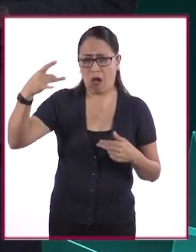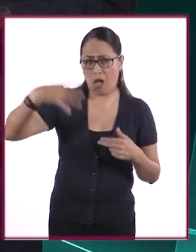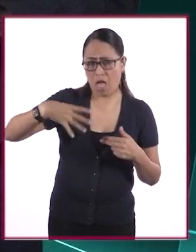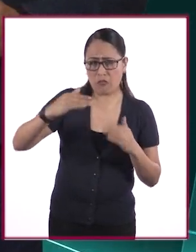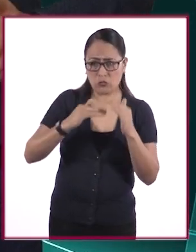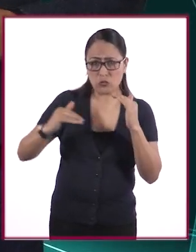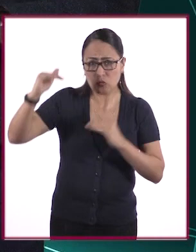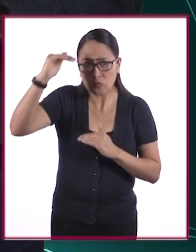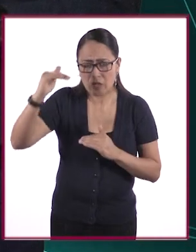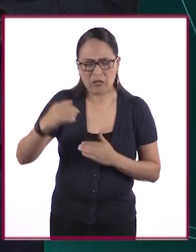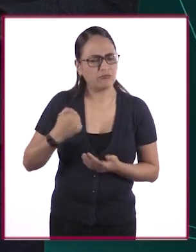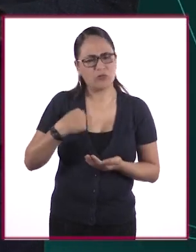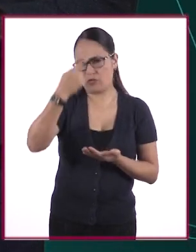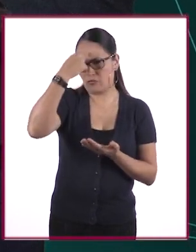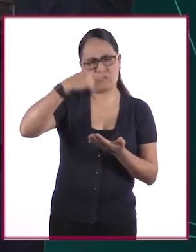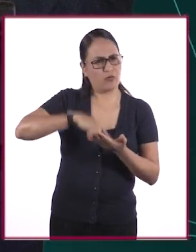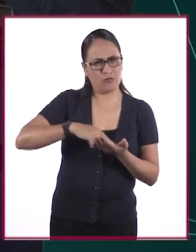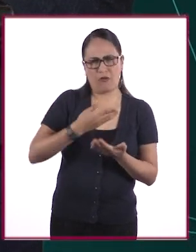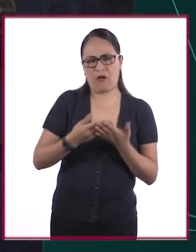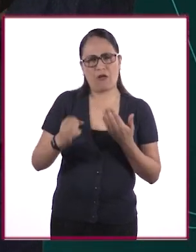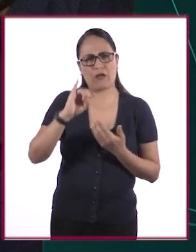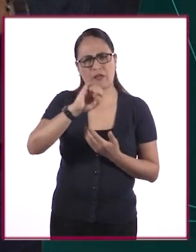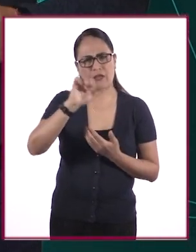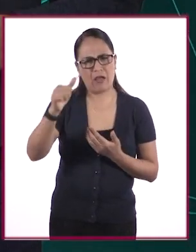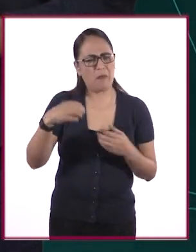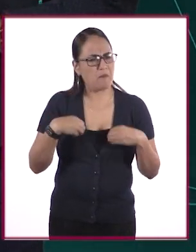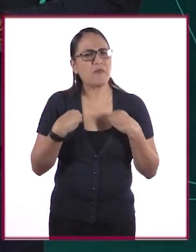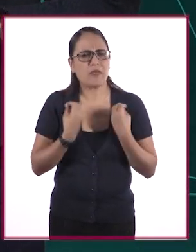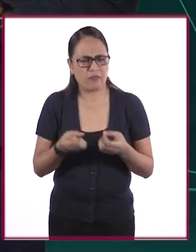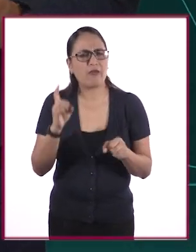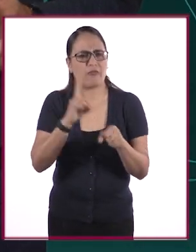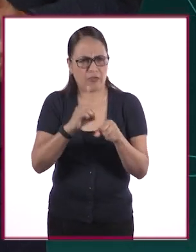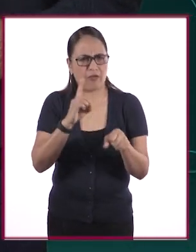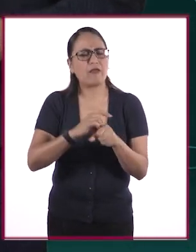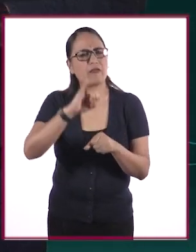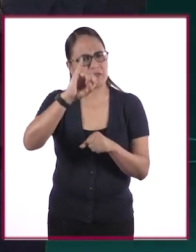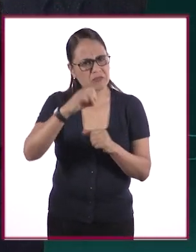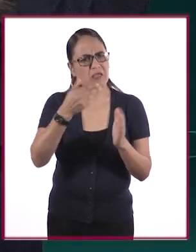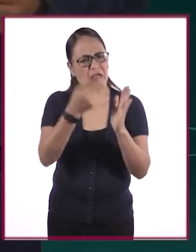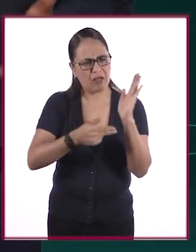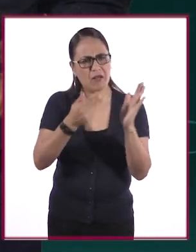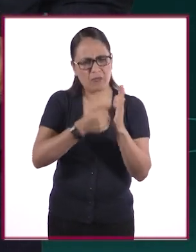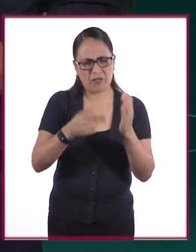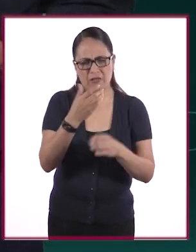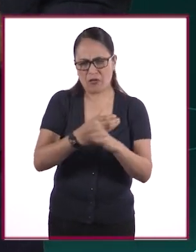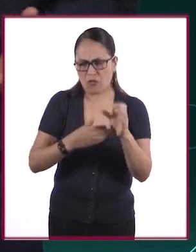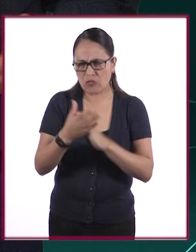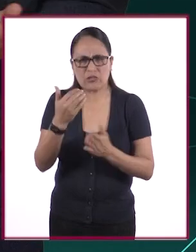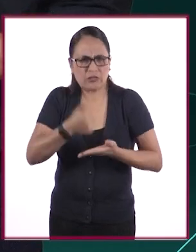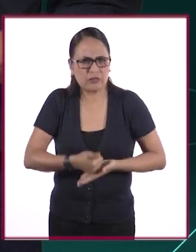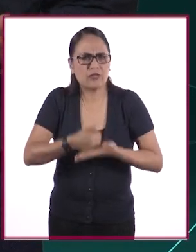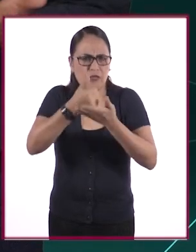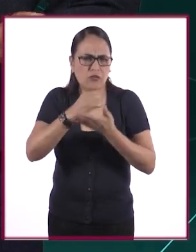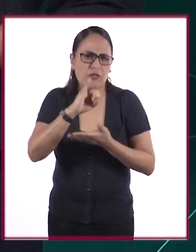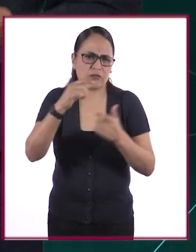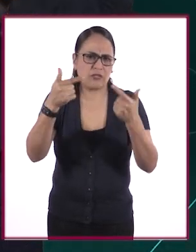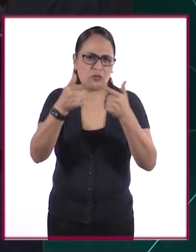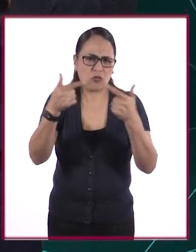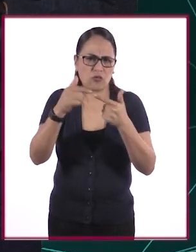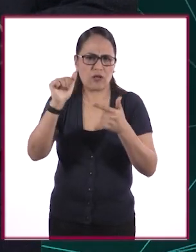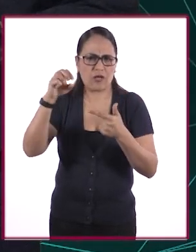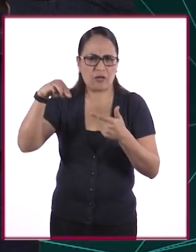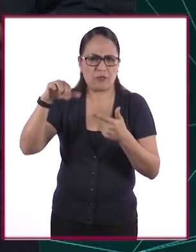creo. Actualmente la inteligencia artificial está presente en la vida cotidiana como una herramienta que nos facilita las cosas. Es el caso de Google,